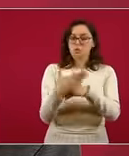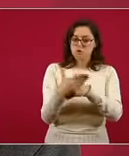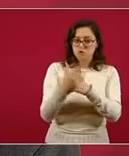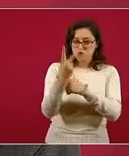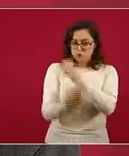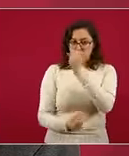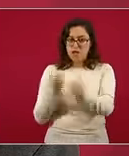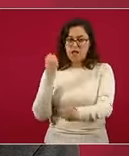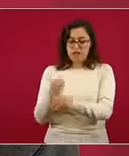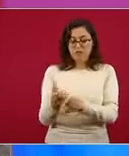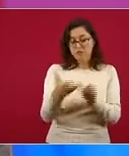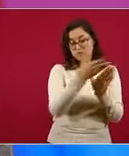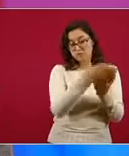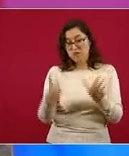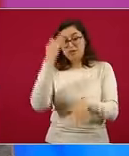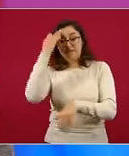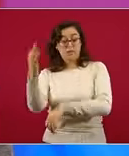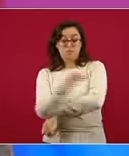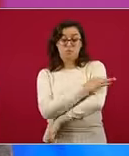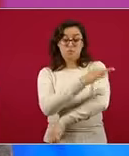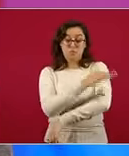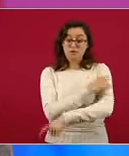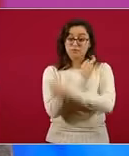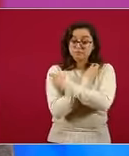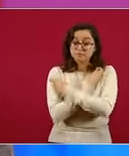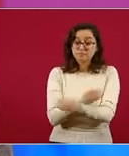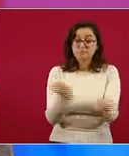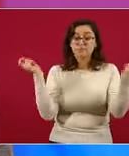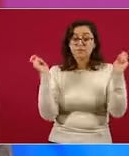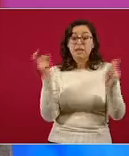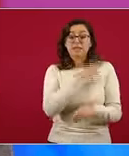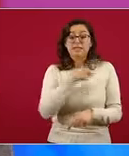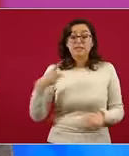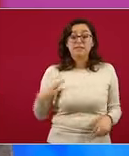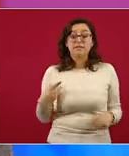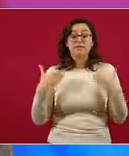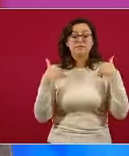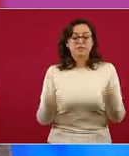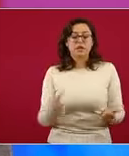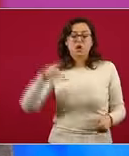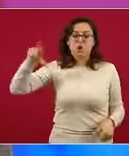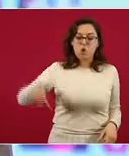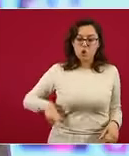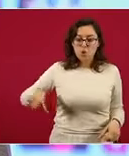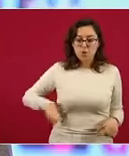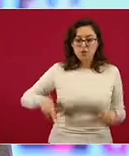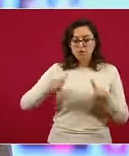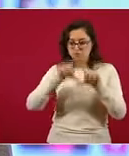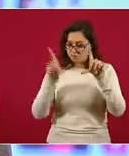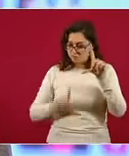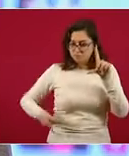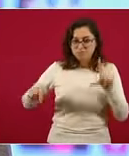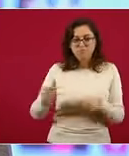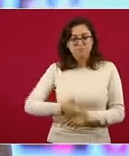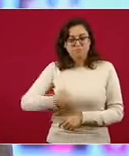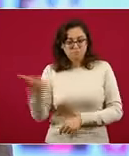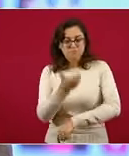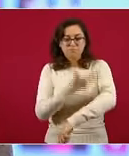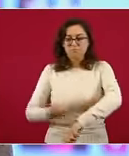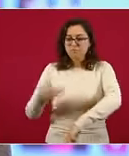vacunación COVID, se debe tener claro que esta es una campaña del gobierno de México, del gobierno de México. Es